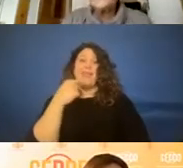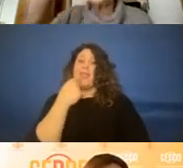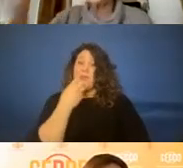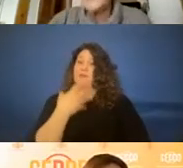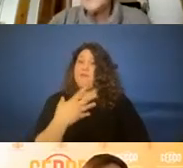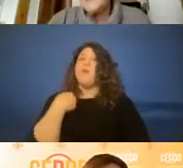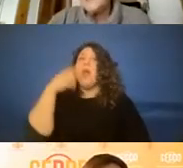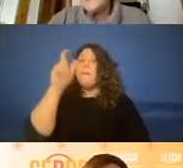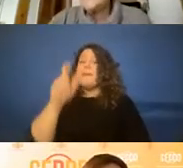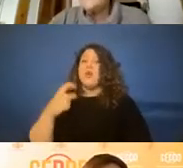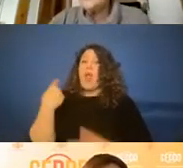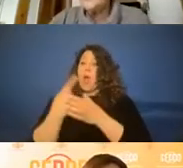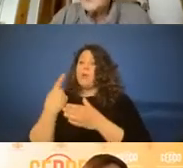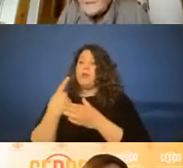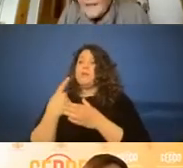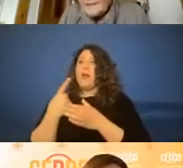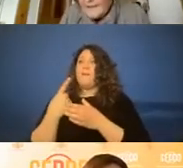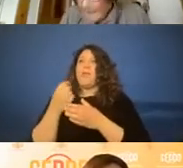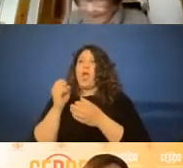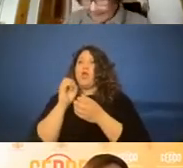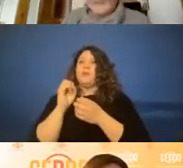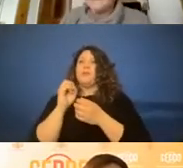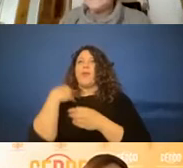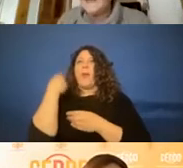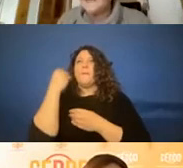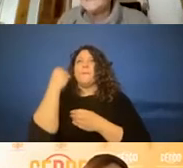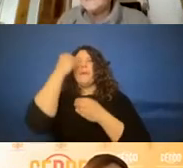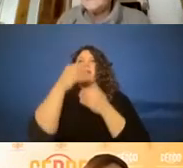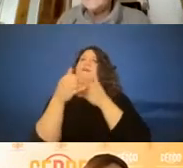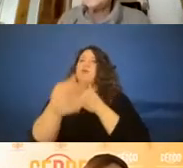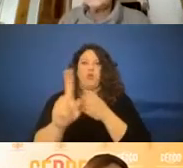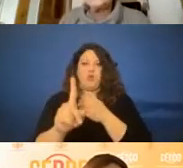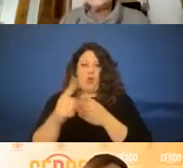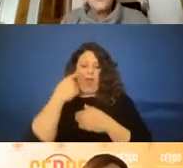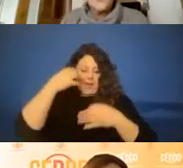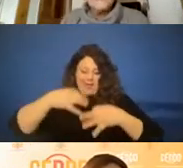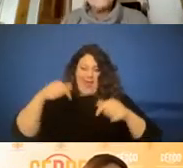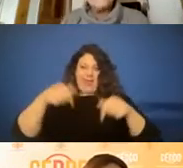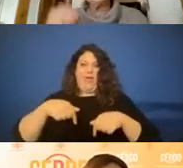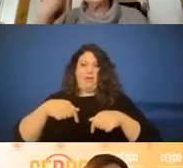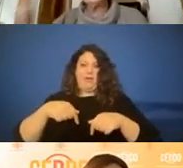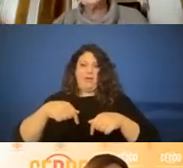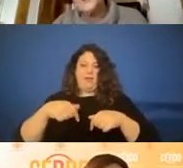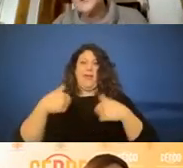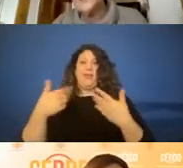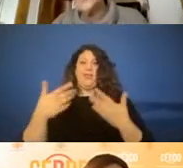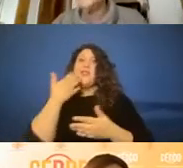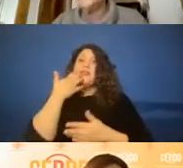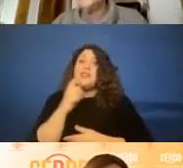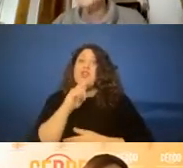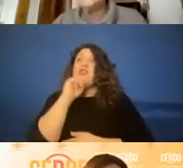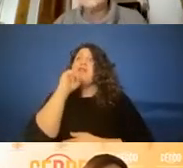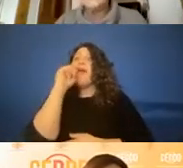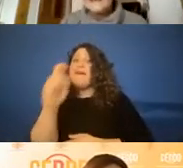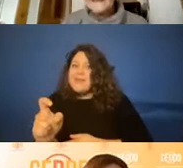se proyecta hacia el futuro, se queda en la realidad. Entonces, si yo le anticipo lo que va